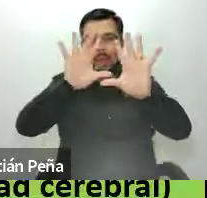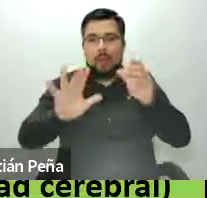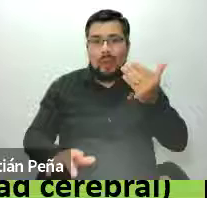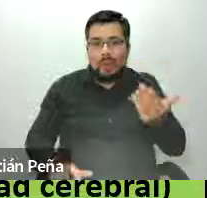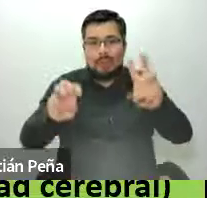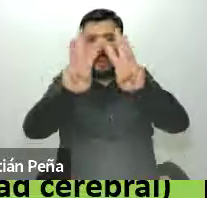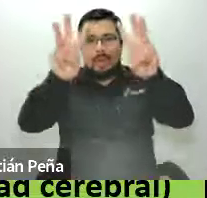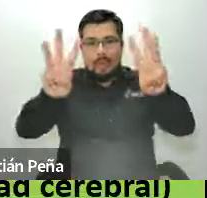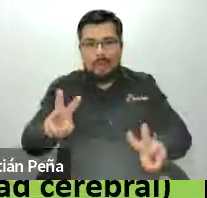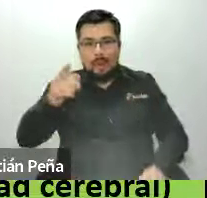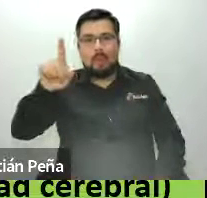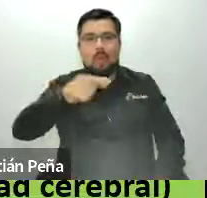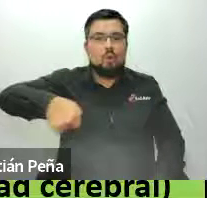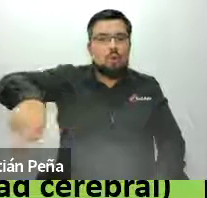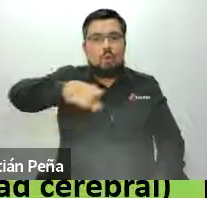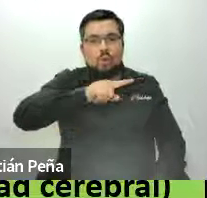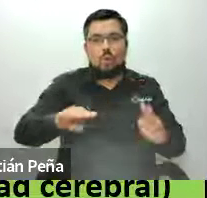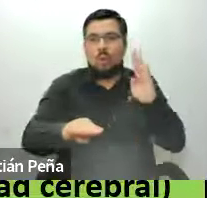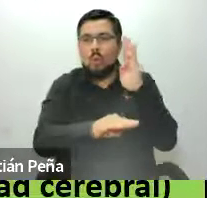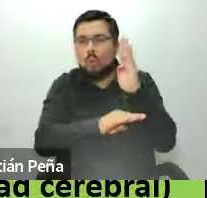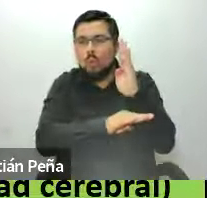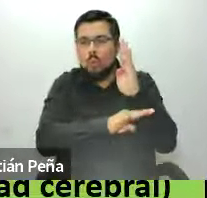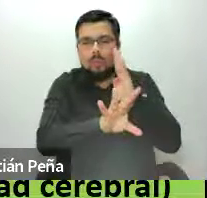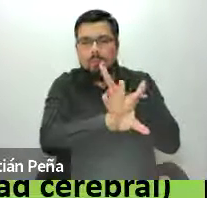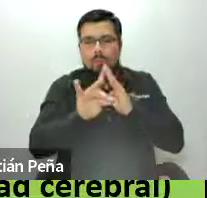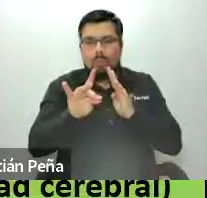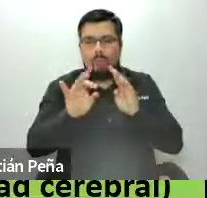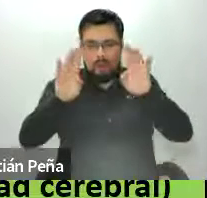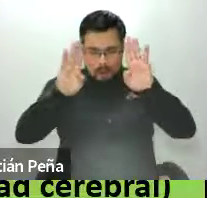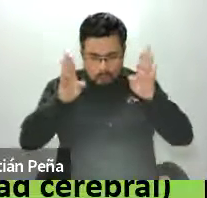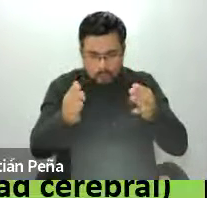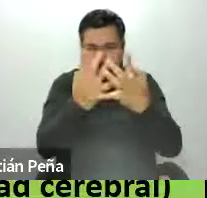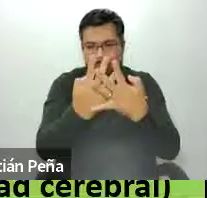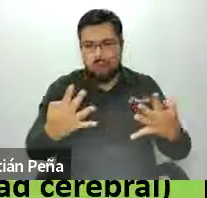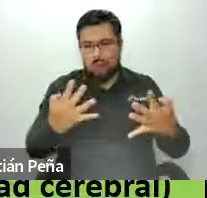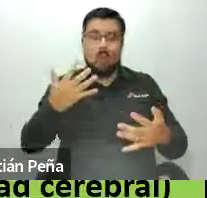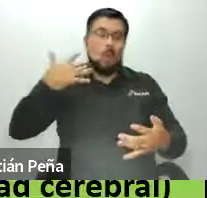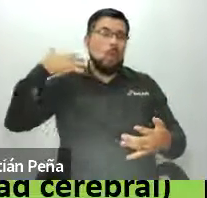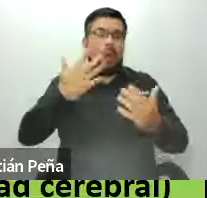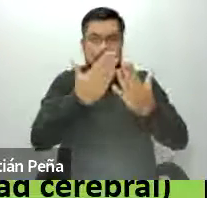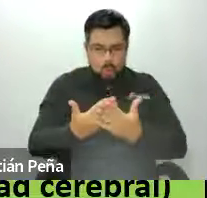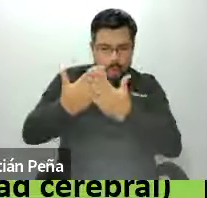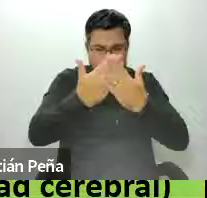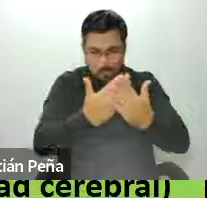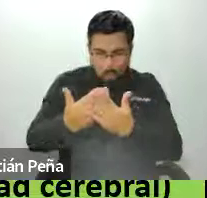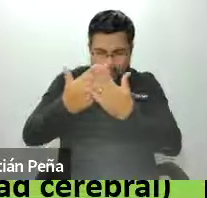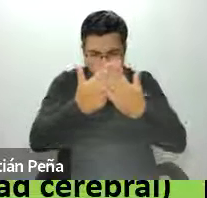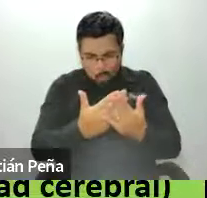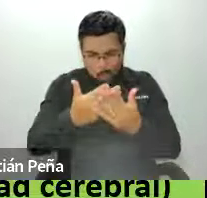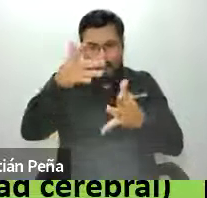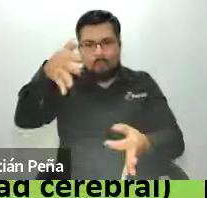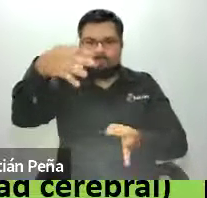en los fundamentos curriculares. ¿Qué dice? A ver, el currículum. Lo estudiamos, que ni les explicamos. Lo estudiamos de pe a pa, de arriba a